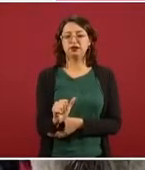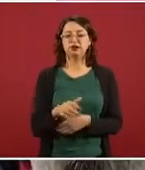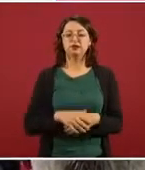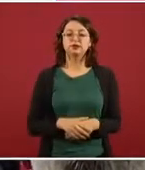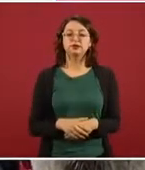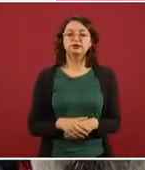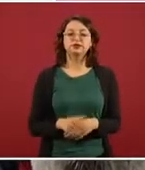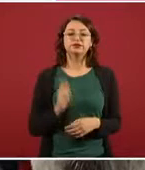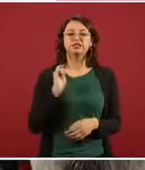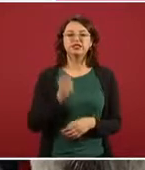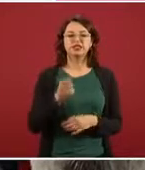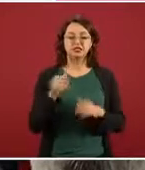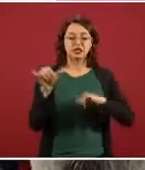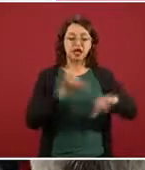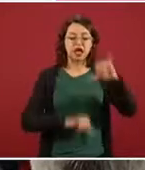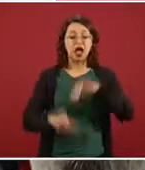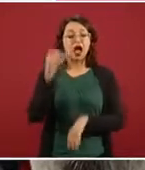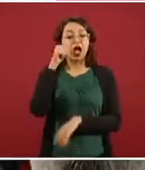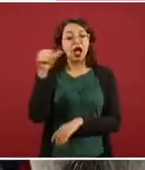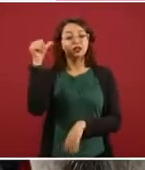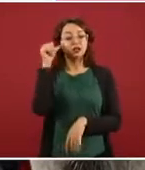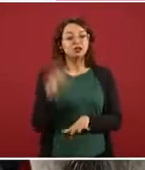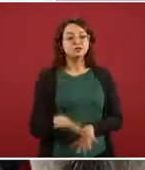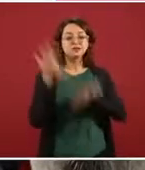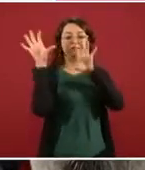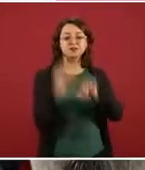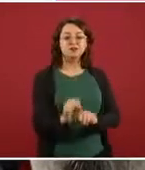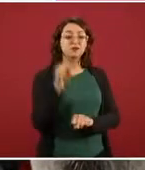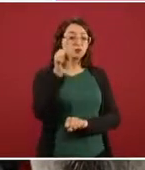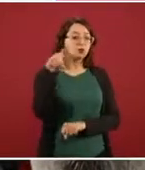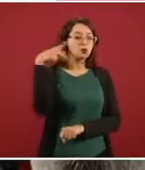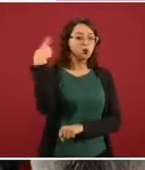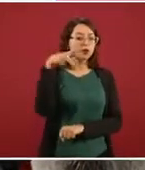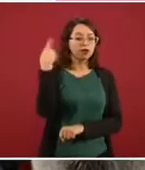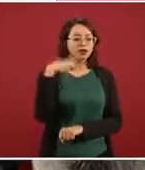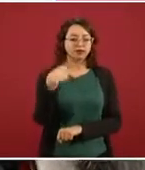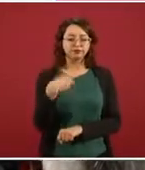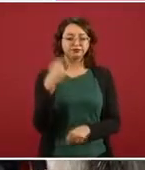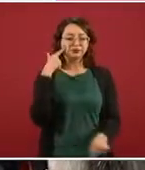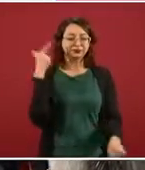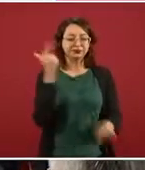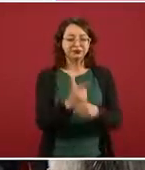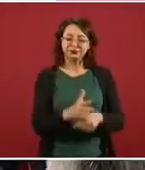Este es el laboratorio de ayer, de Puebla.